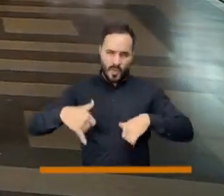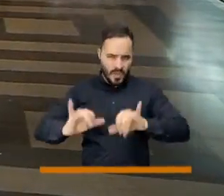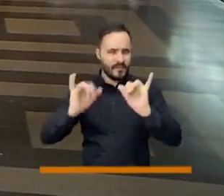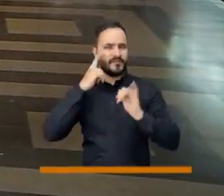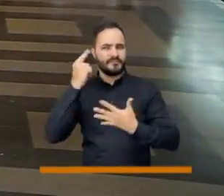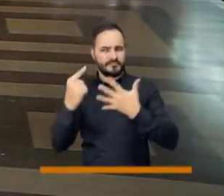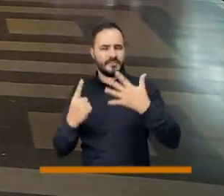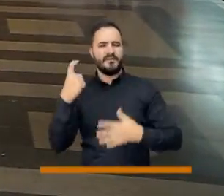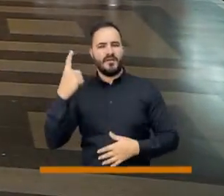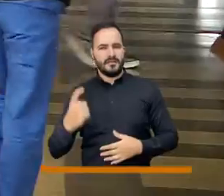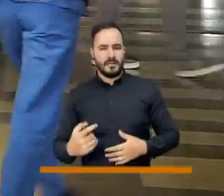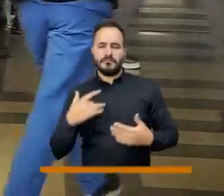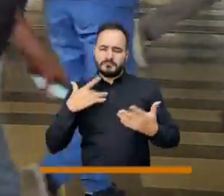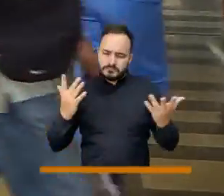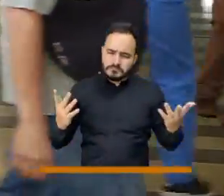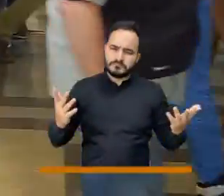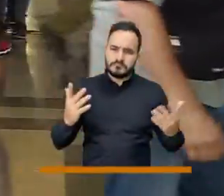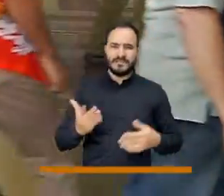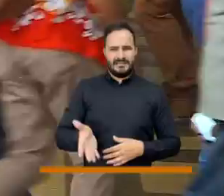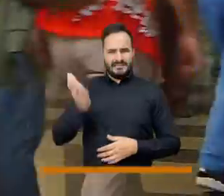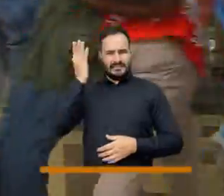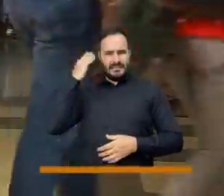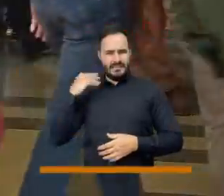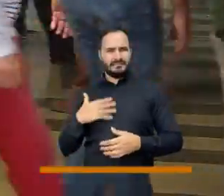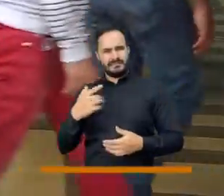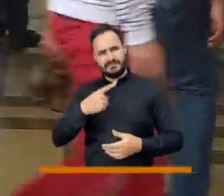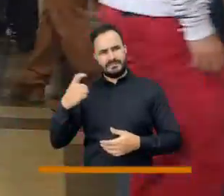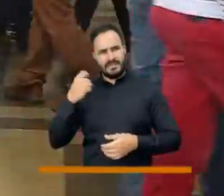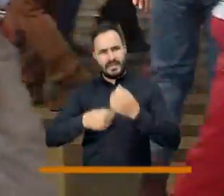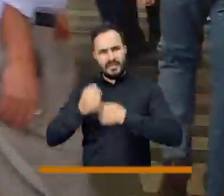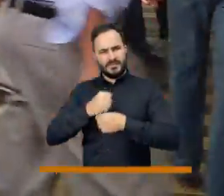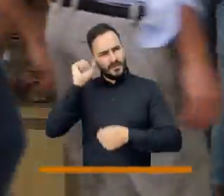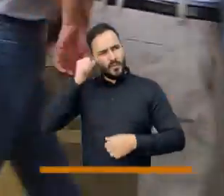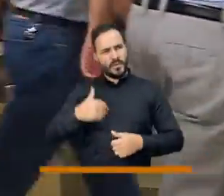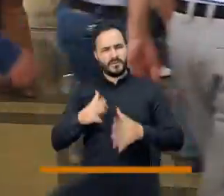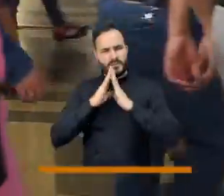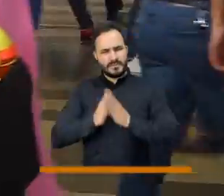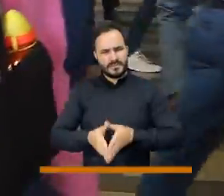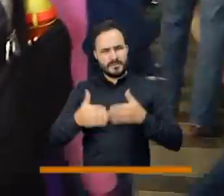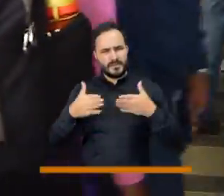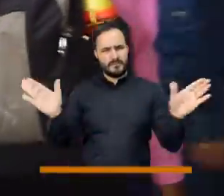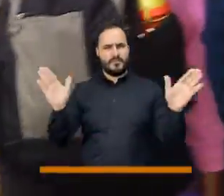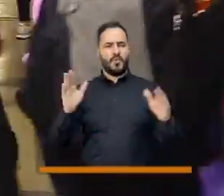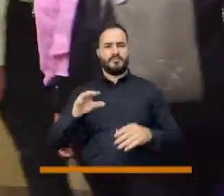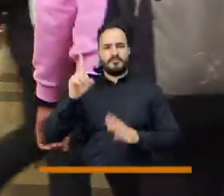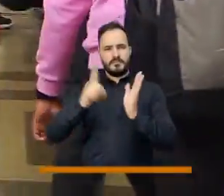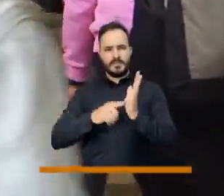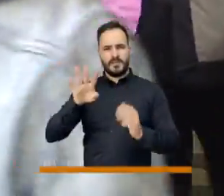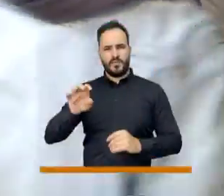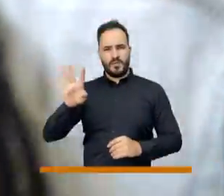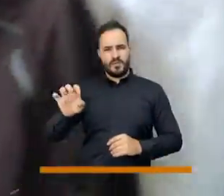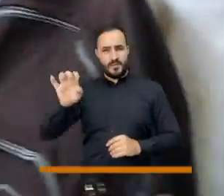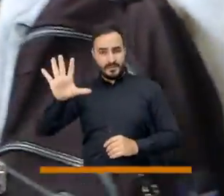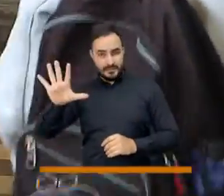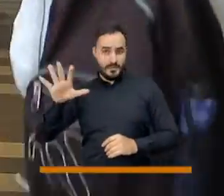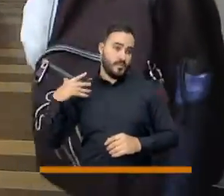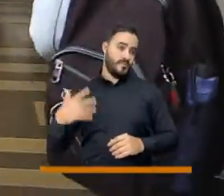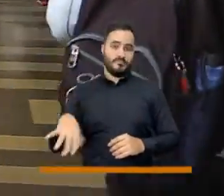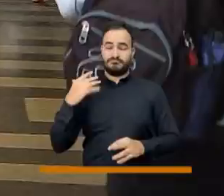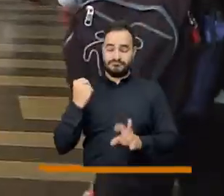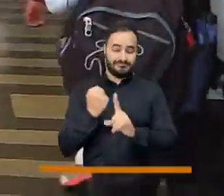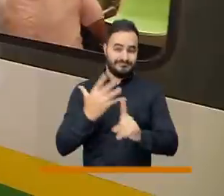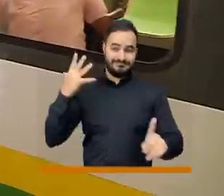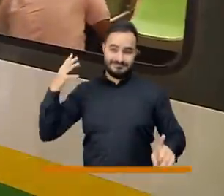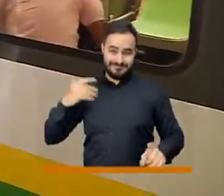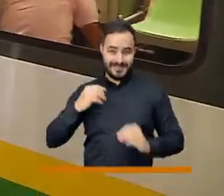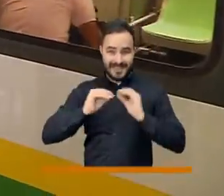hemos hecho muy bien la tarea de manera ininterrumpida, incluso desde el siglo pasado, el metro, recuerdo que se inauguró en diciembre de 1995, y ese ha sido uno de